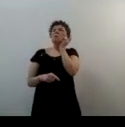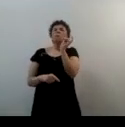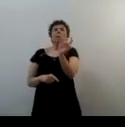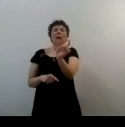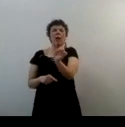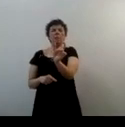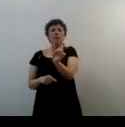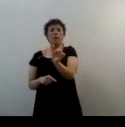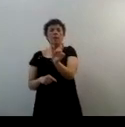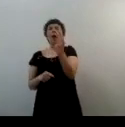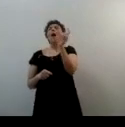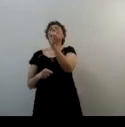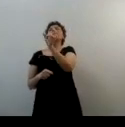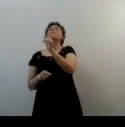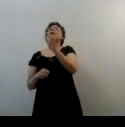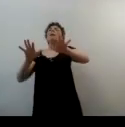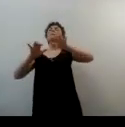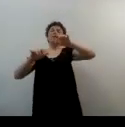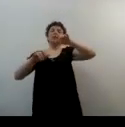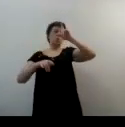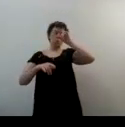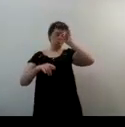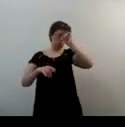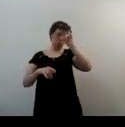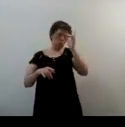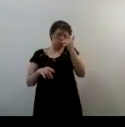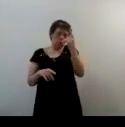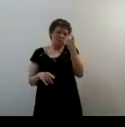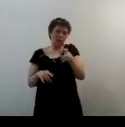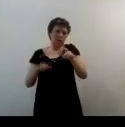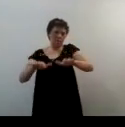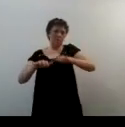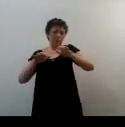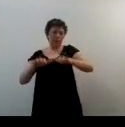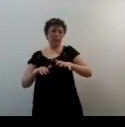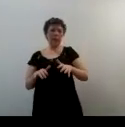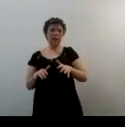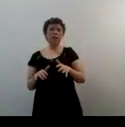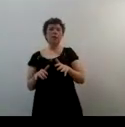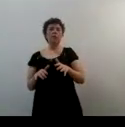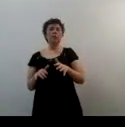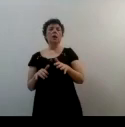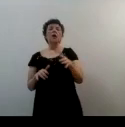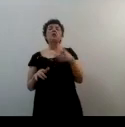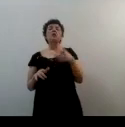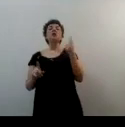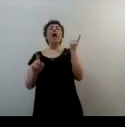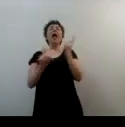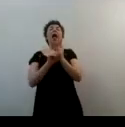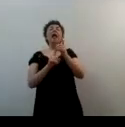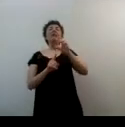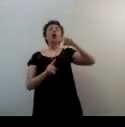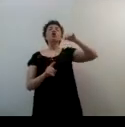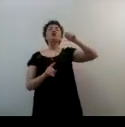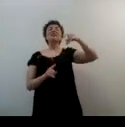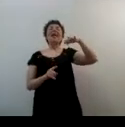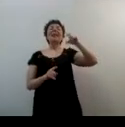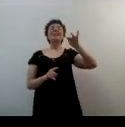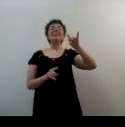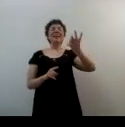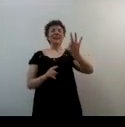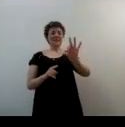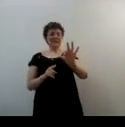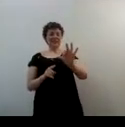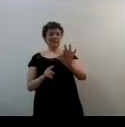falta que os aprendáis como quercetina, citroflavonoides o ácido láctico, pues son antioxidantes. Pues mira, antioxidantes parecidos a los que